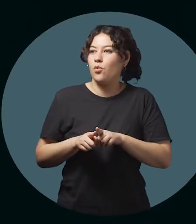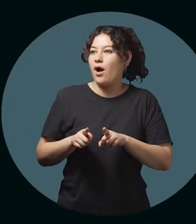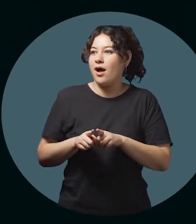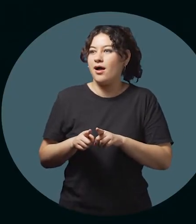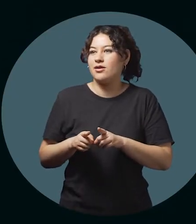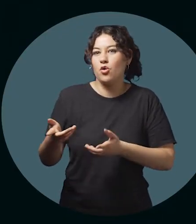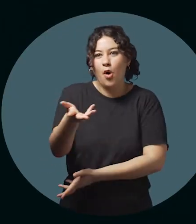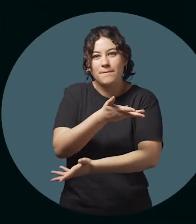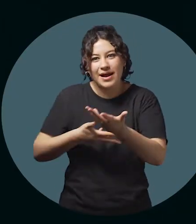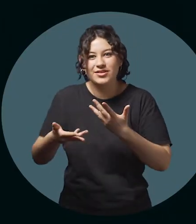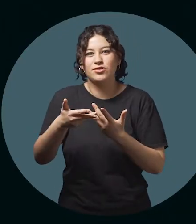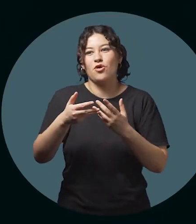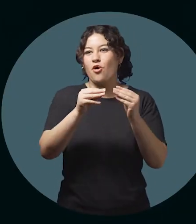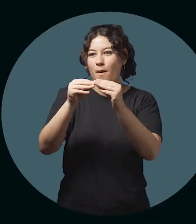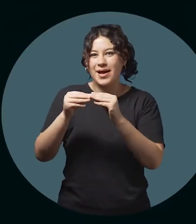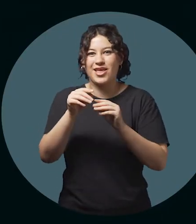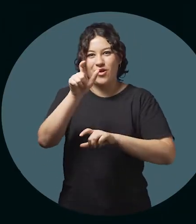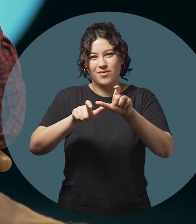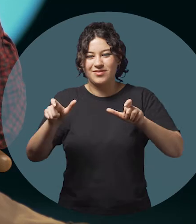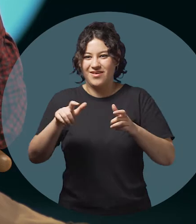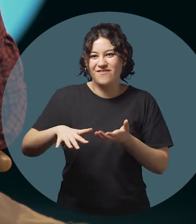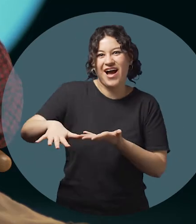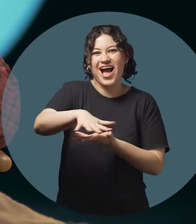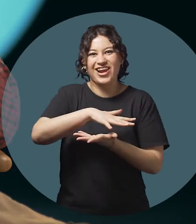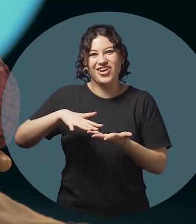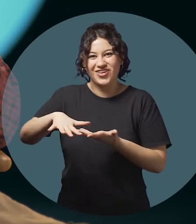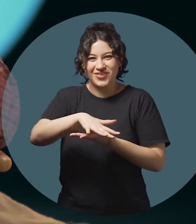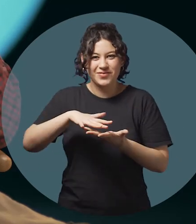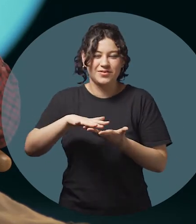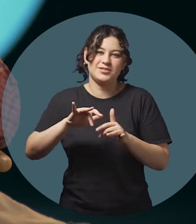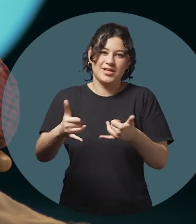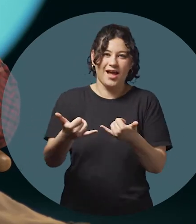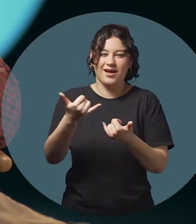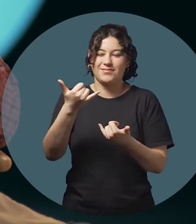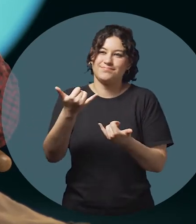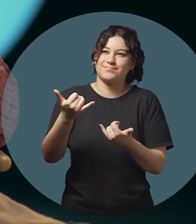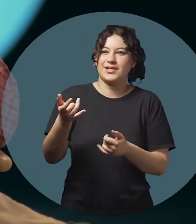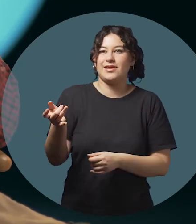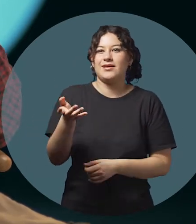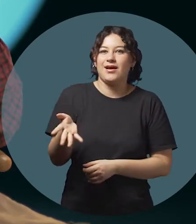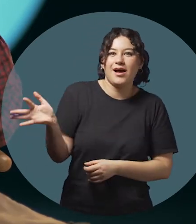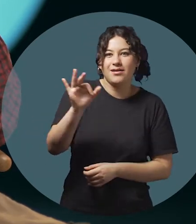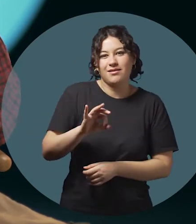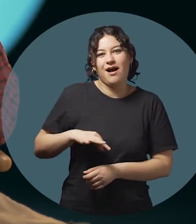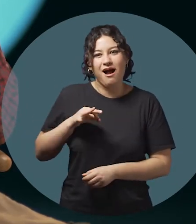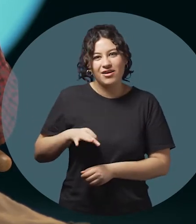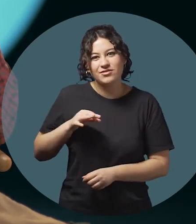conviviendo con los chiquilines del barrio y con el haber convivido con